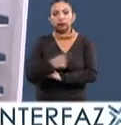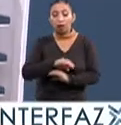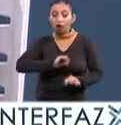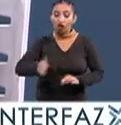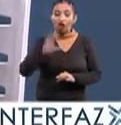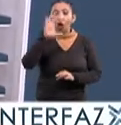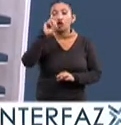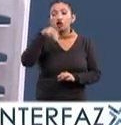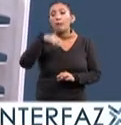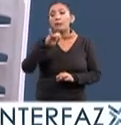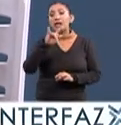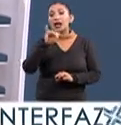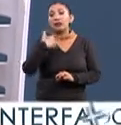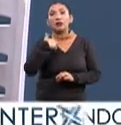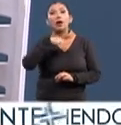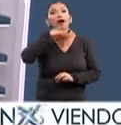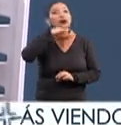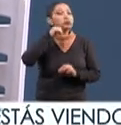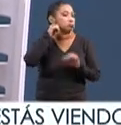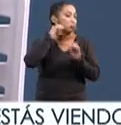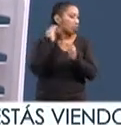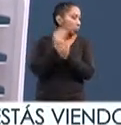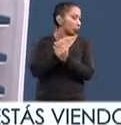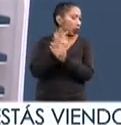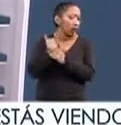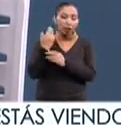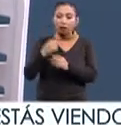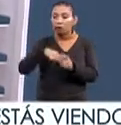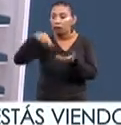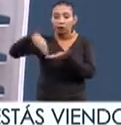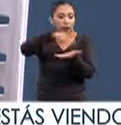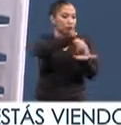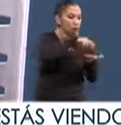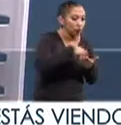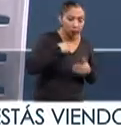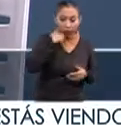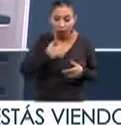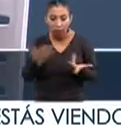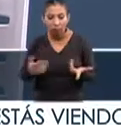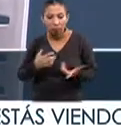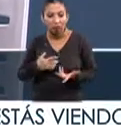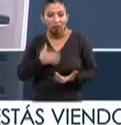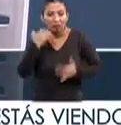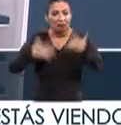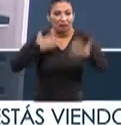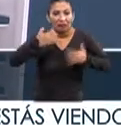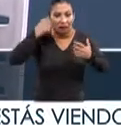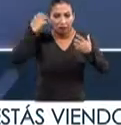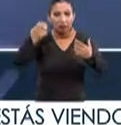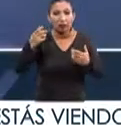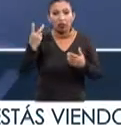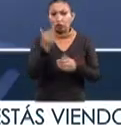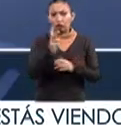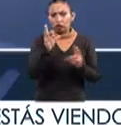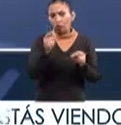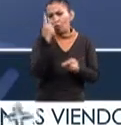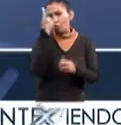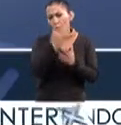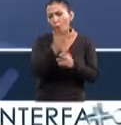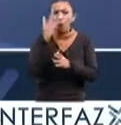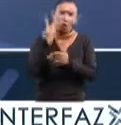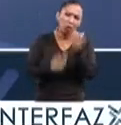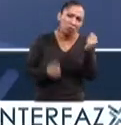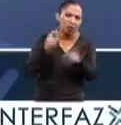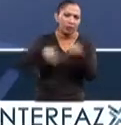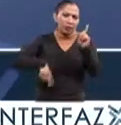en donde tenemos la inatención y puede ser hiperactividad o impulsividad, no siempre las dos. Claro que la